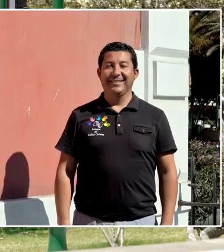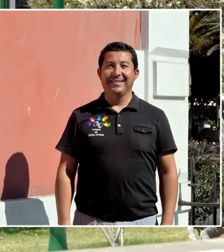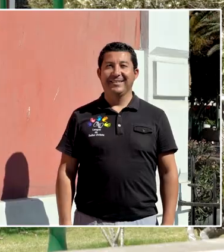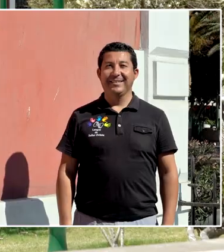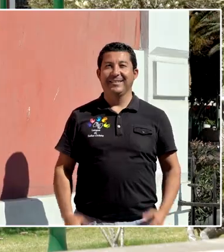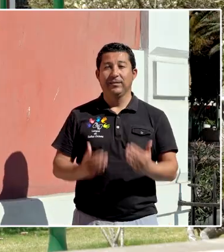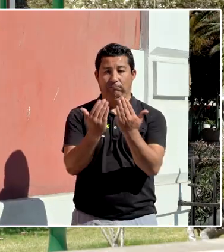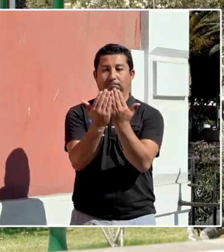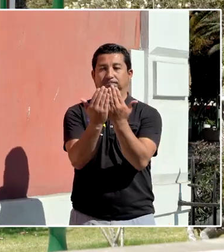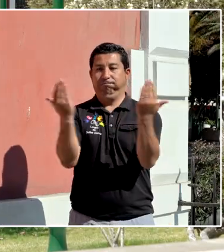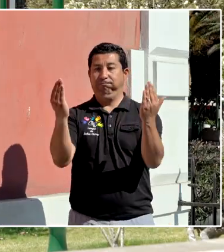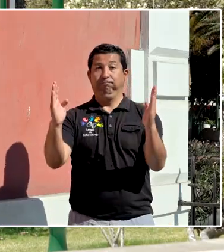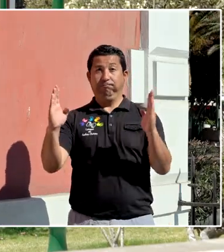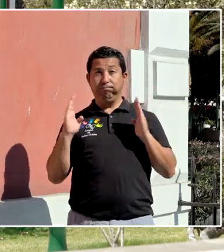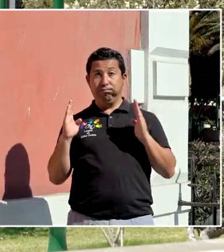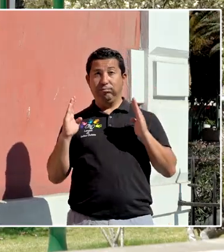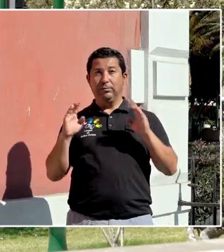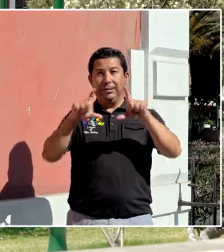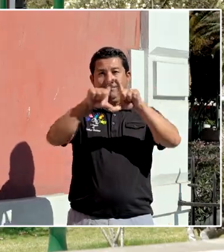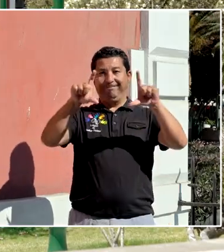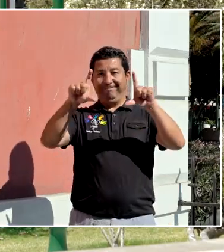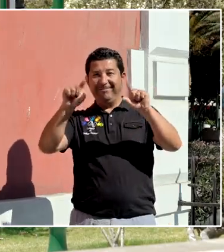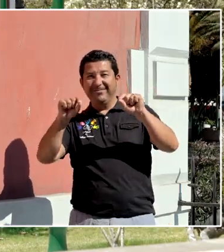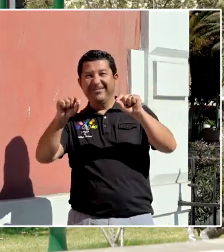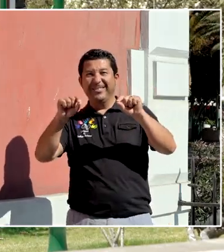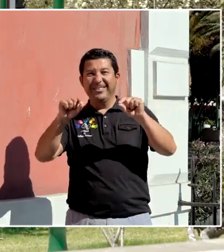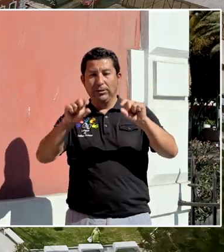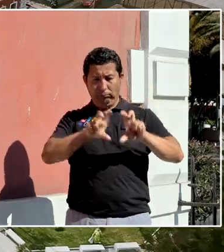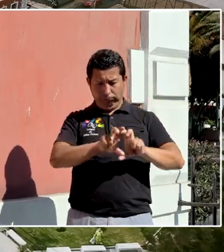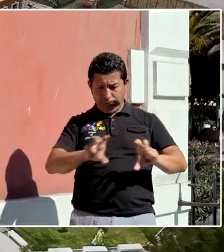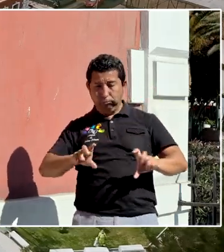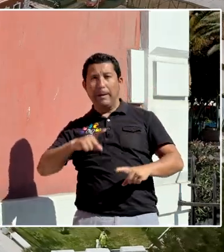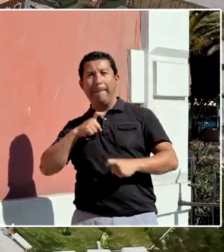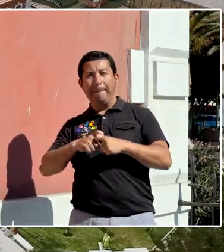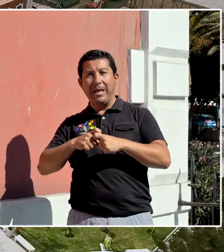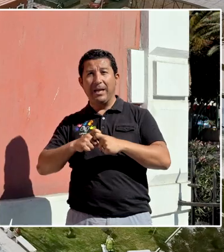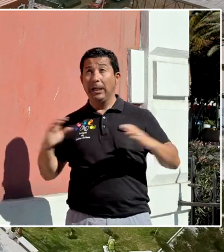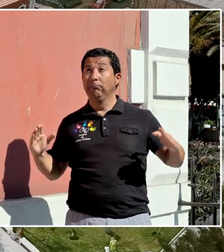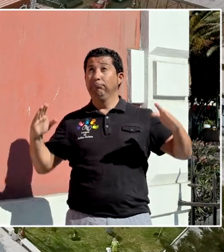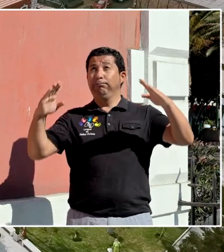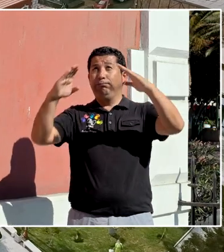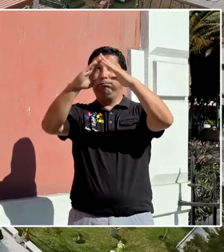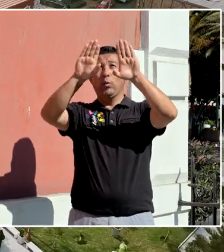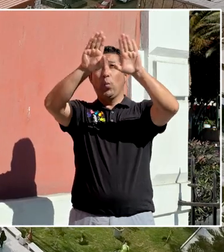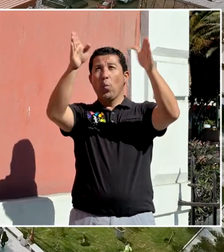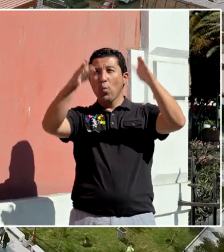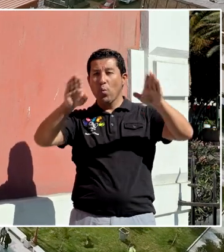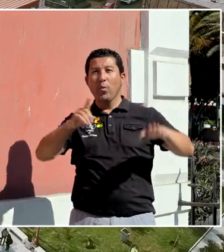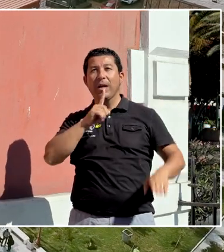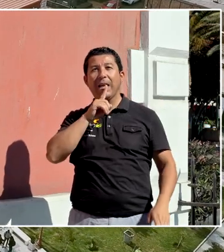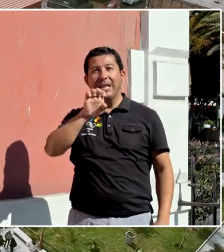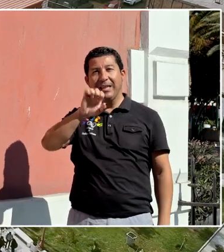sus muros son de ladrillo y piedra con un techo de texas